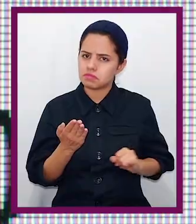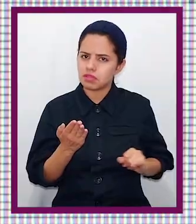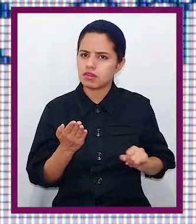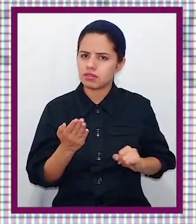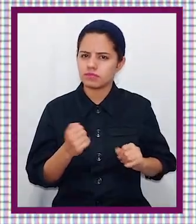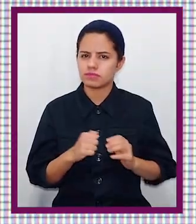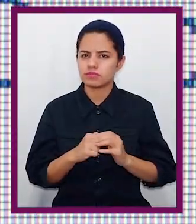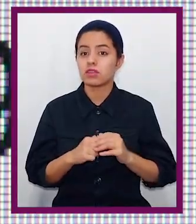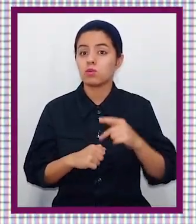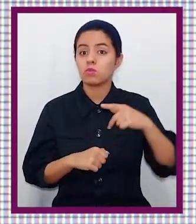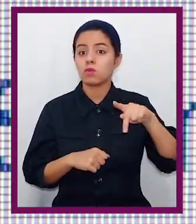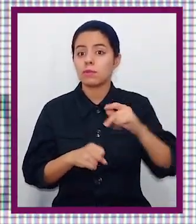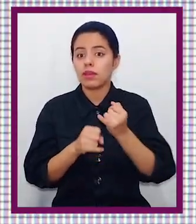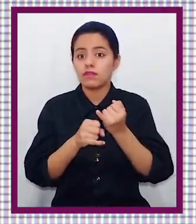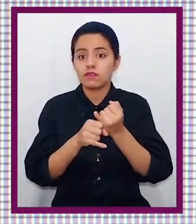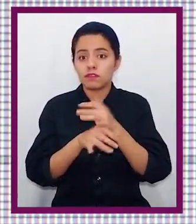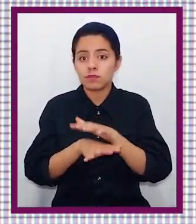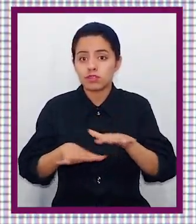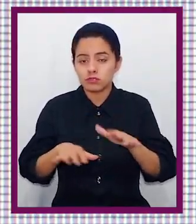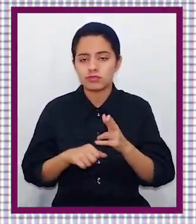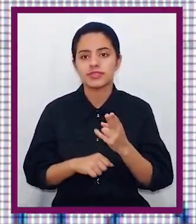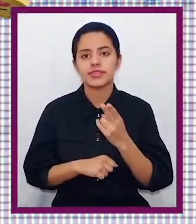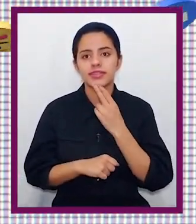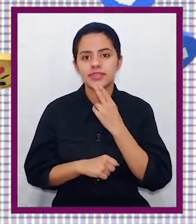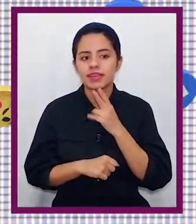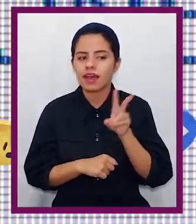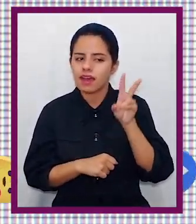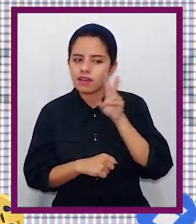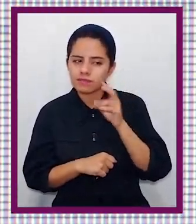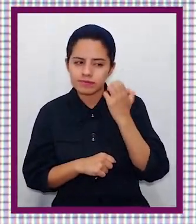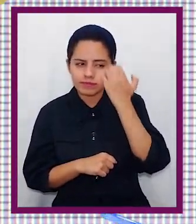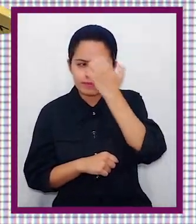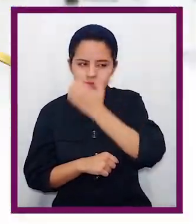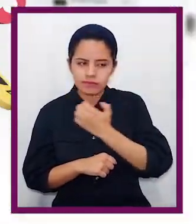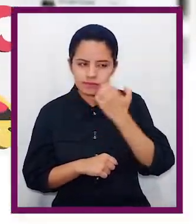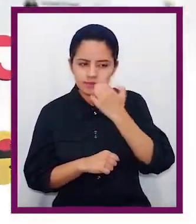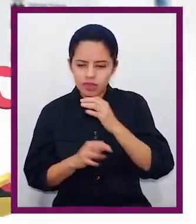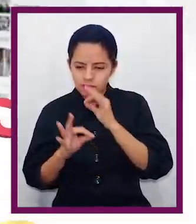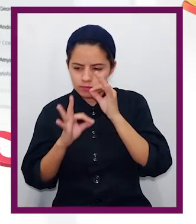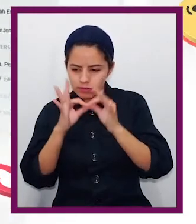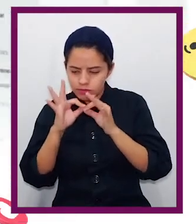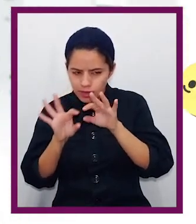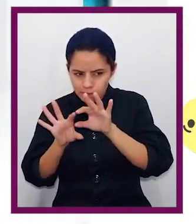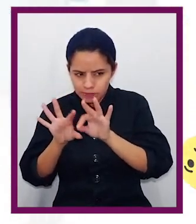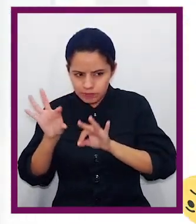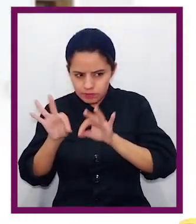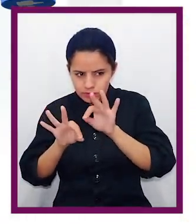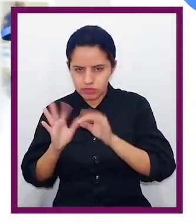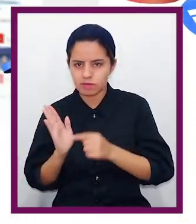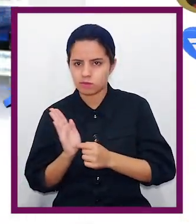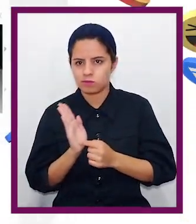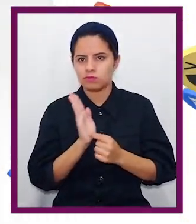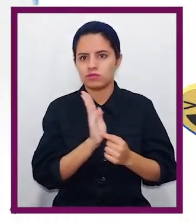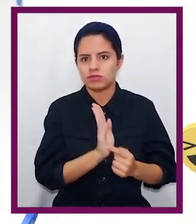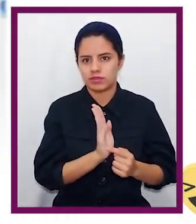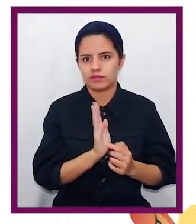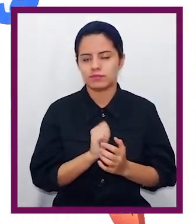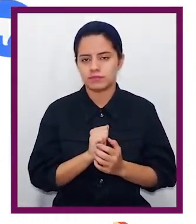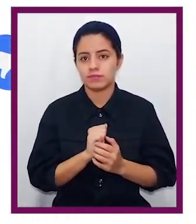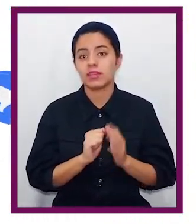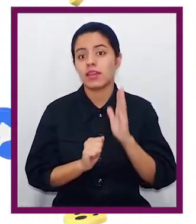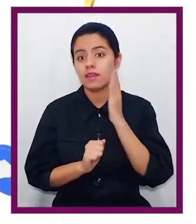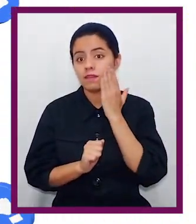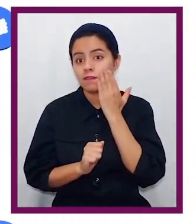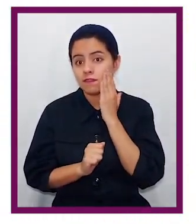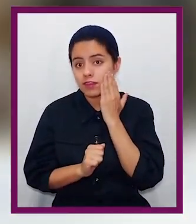intereses. Utilizan nuestros datos personales como ayuda para determinar qué anuncios van a mostrarnos.